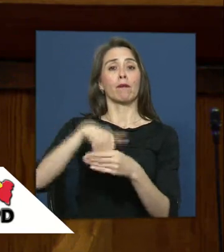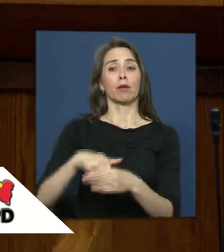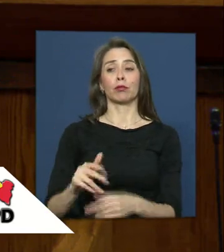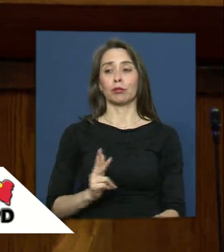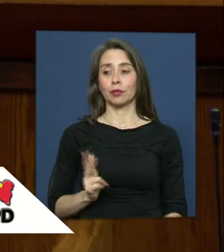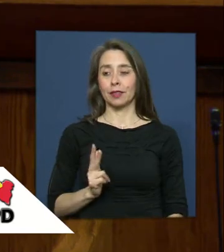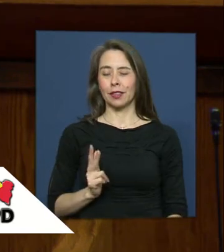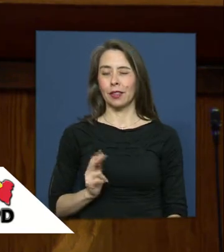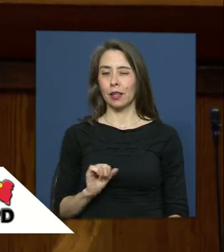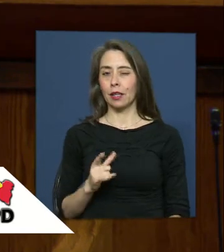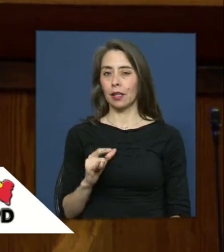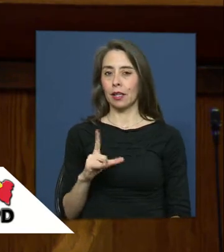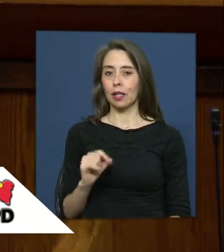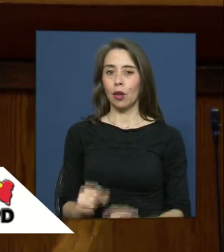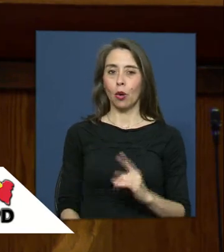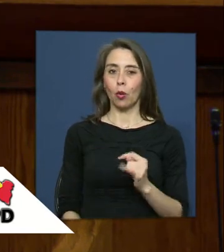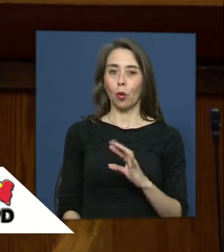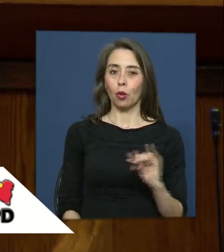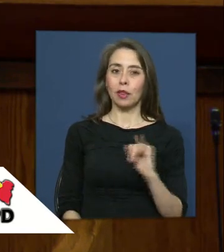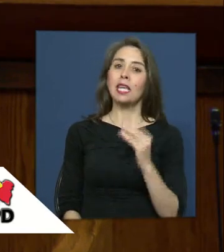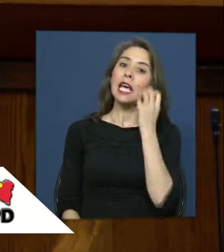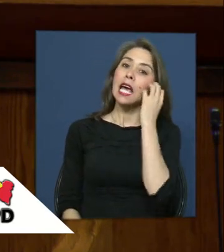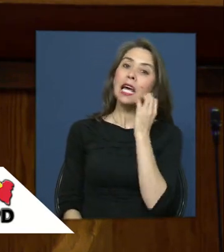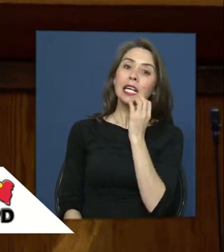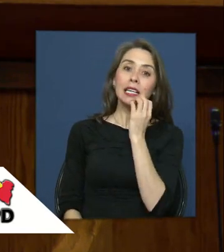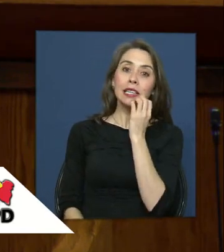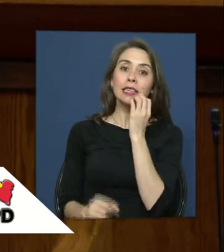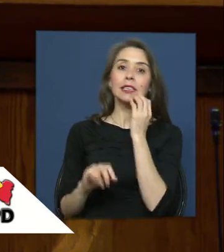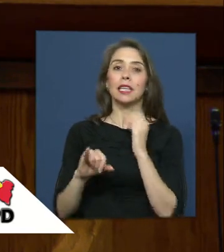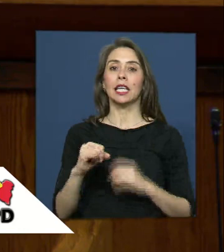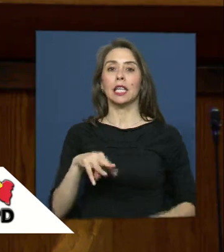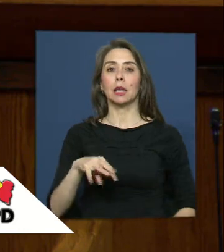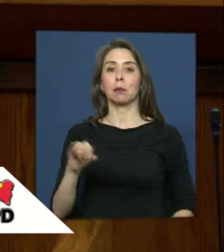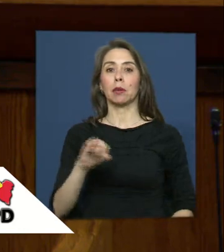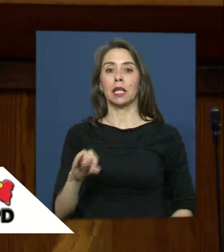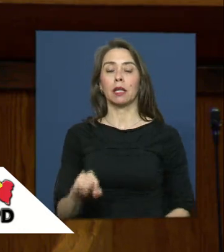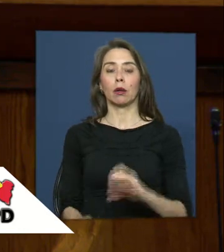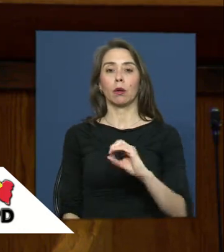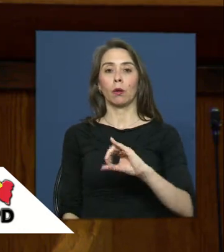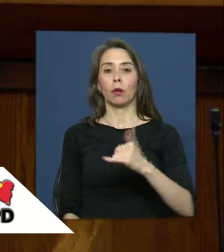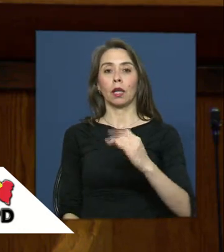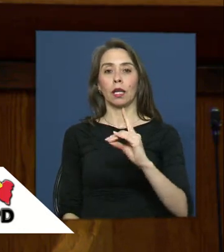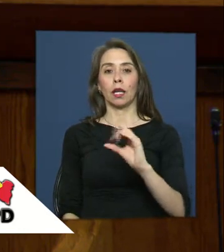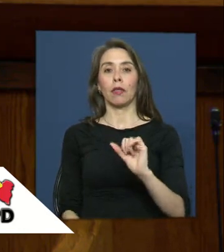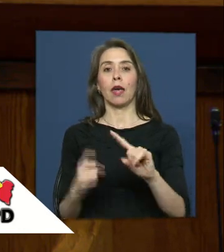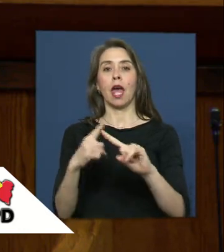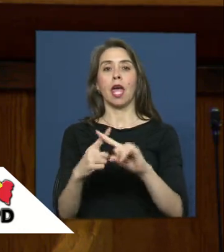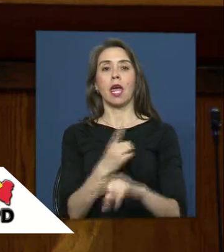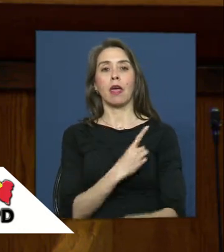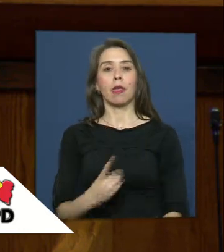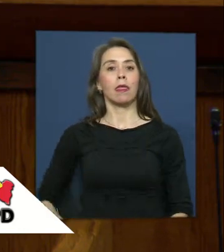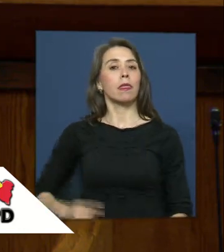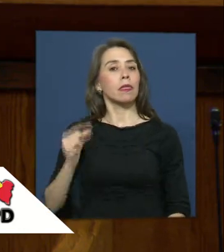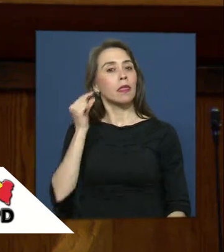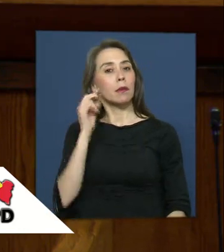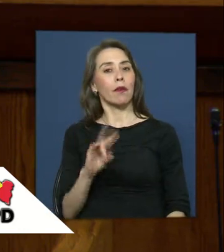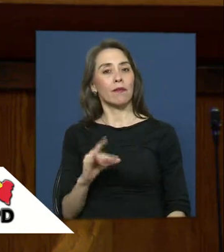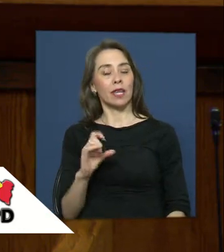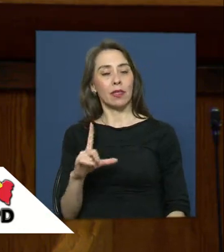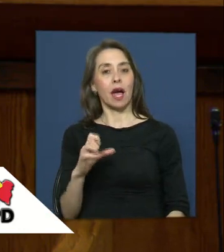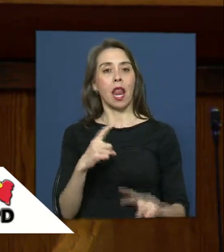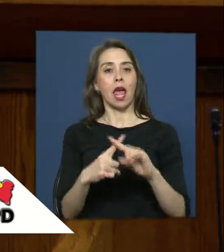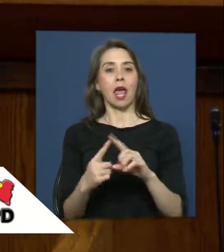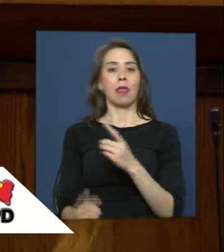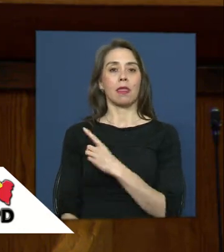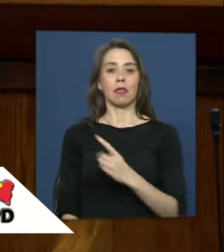señores Aguiló, Gutiérrez, Don Hugo, Jiménez y Ojeda, de la exdiputada señora Vidal y el exdiputado